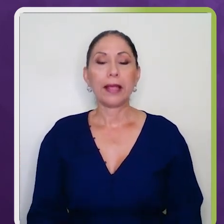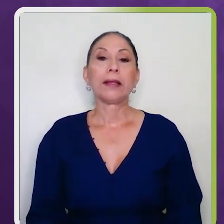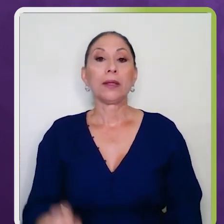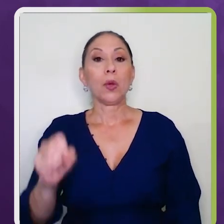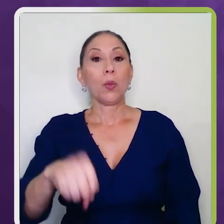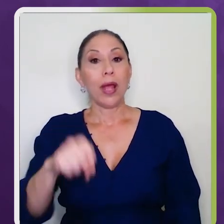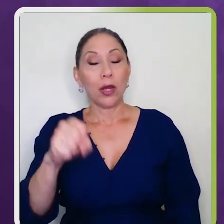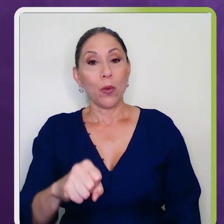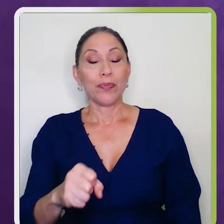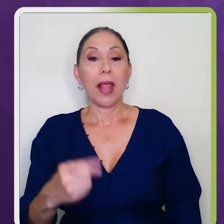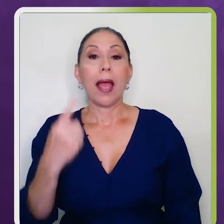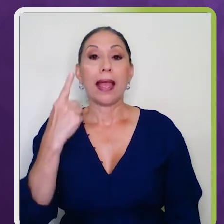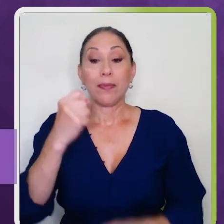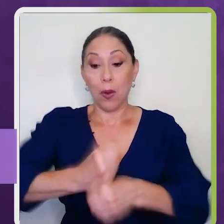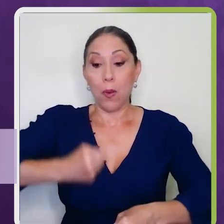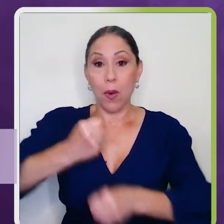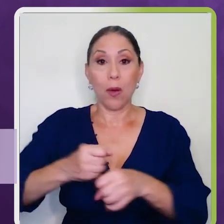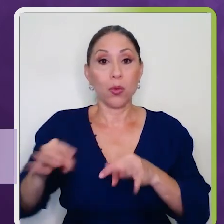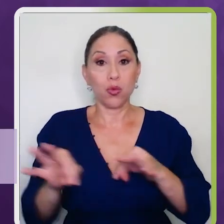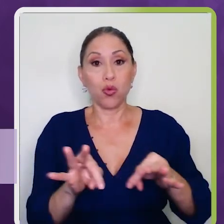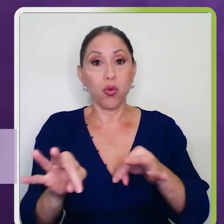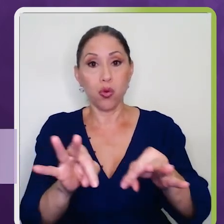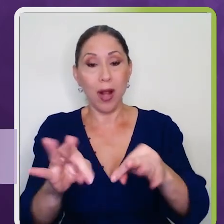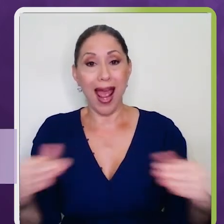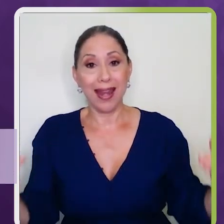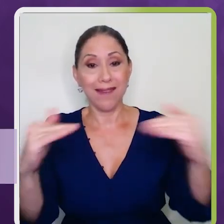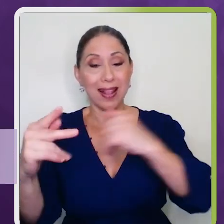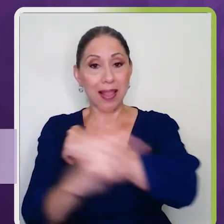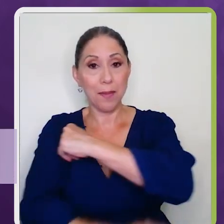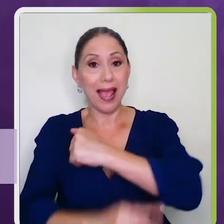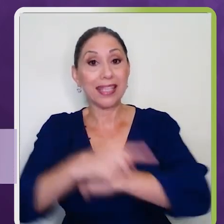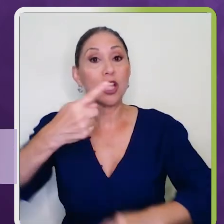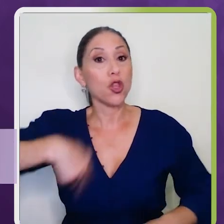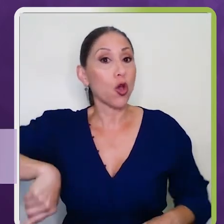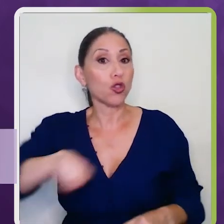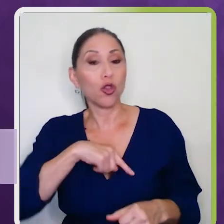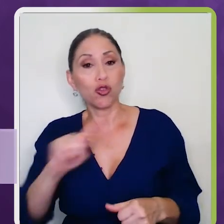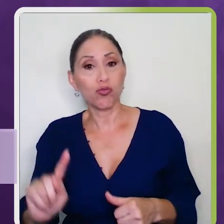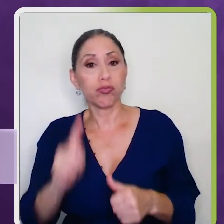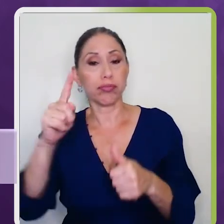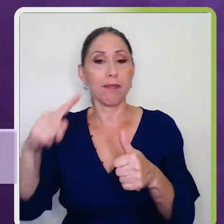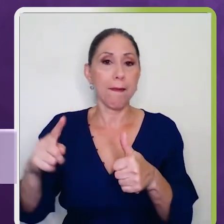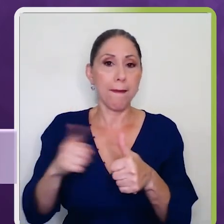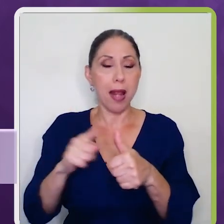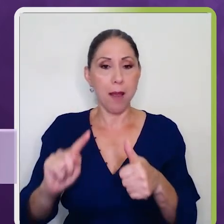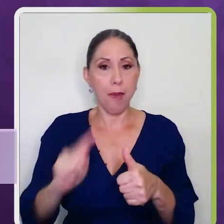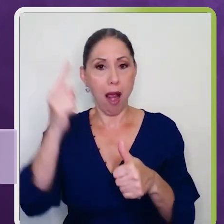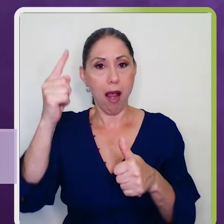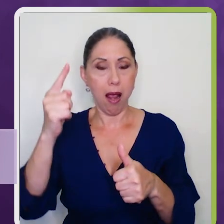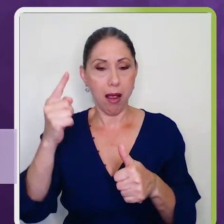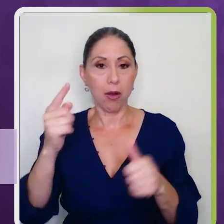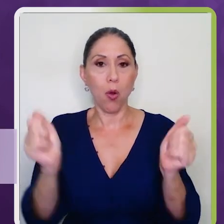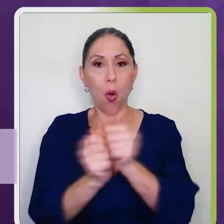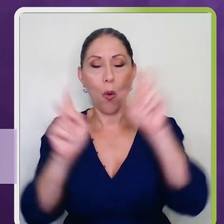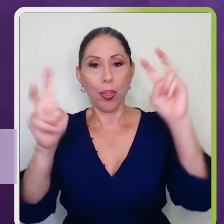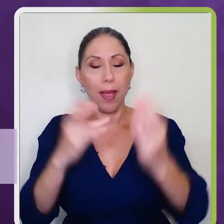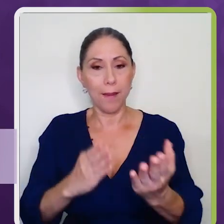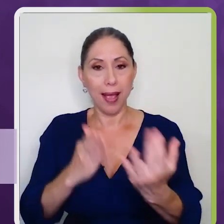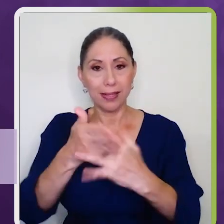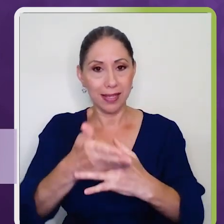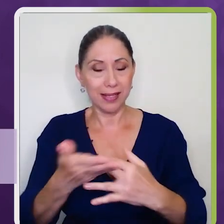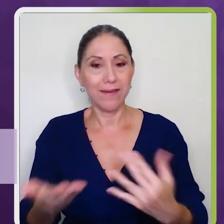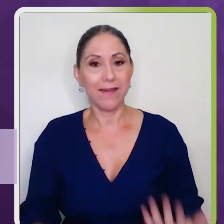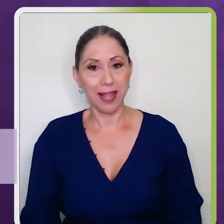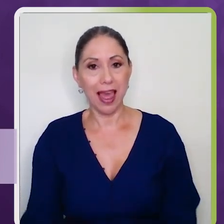Claro. Bueno, en lo que es tour operación en este momento a nivel país, nosotros somos pioneros en lo que es